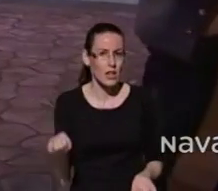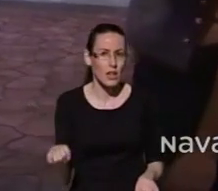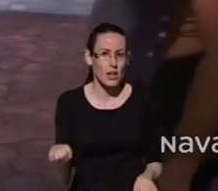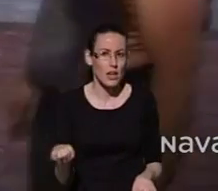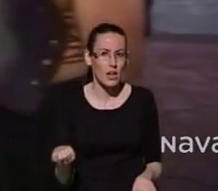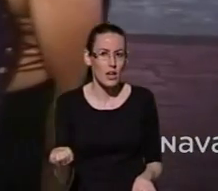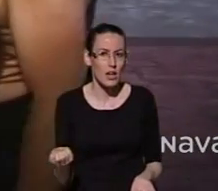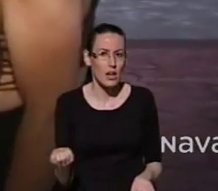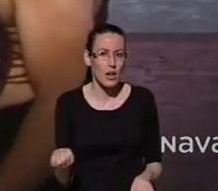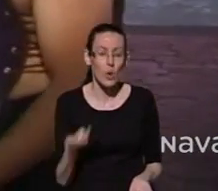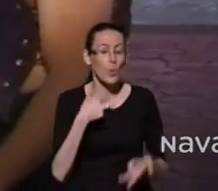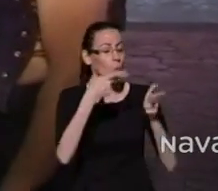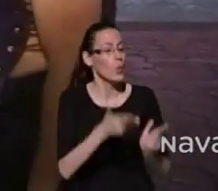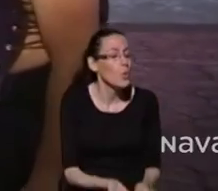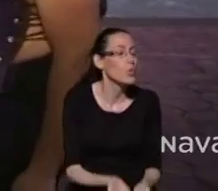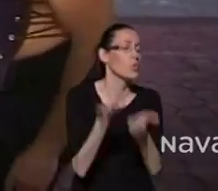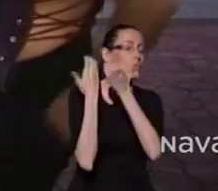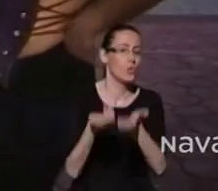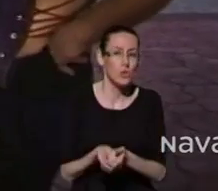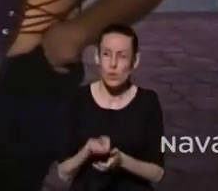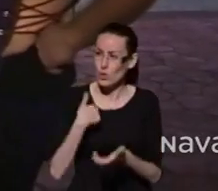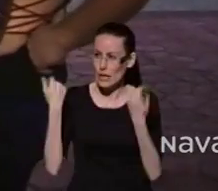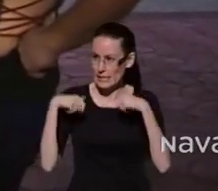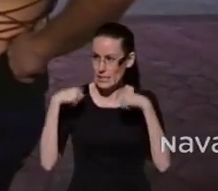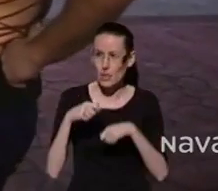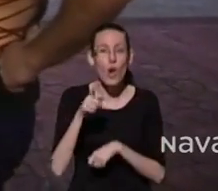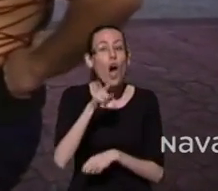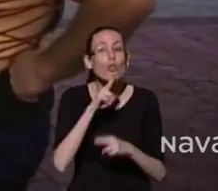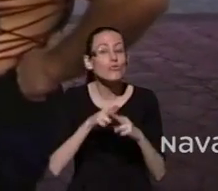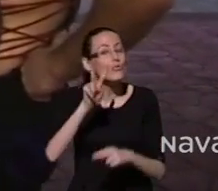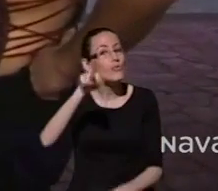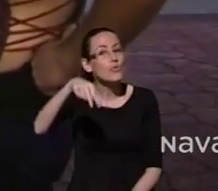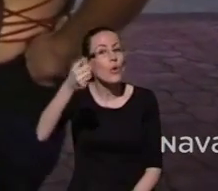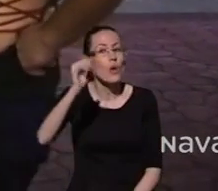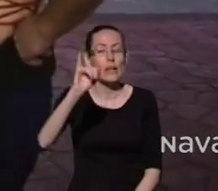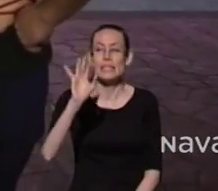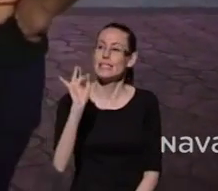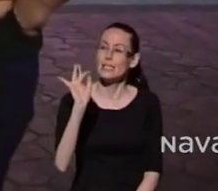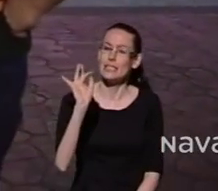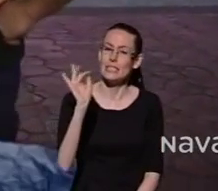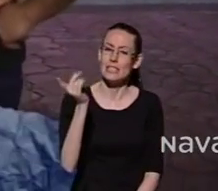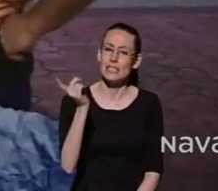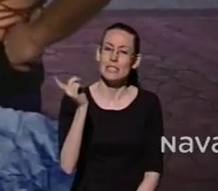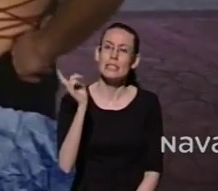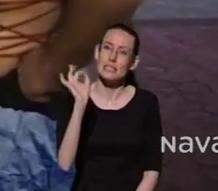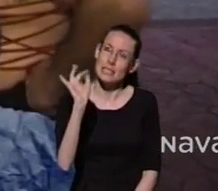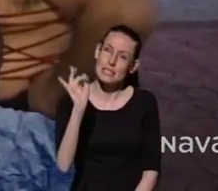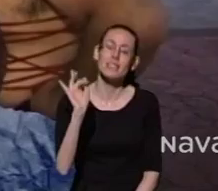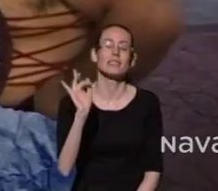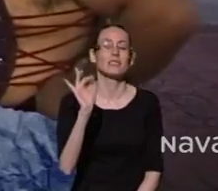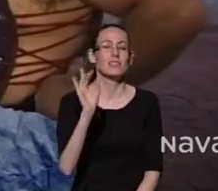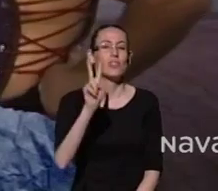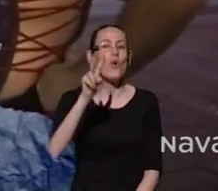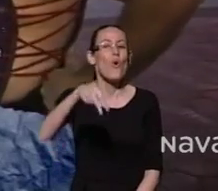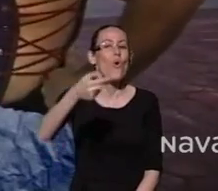todo. No va a poder. Entonces tú vas esto a hacer. Esto es entrenamiento. Unai. Yo soy Unai. ¿Quién es? De ha sido. Zumbilla. 7 veces campeón